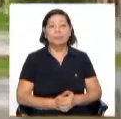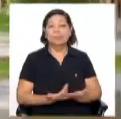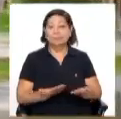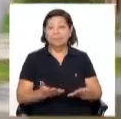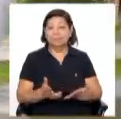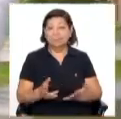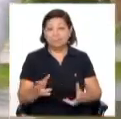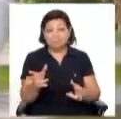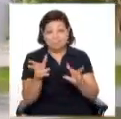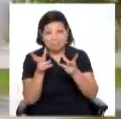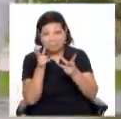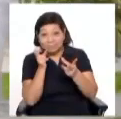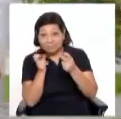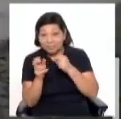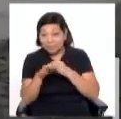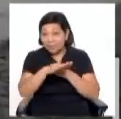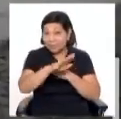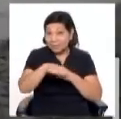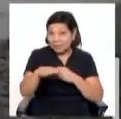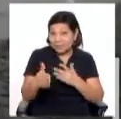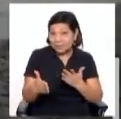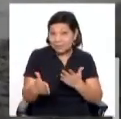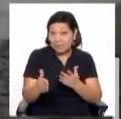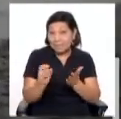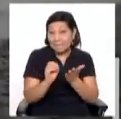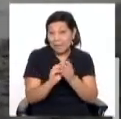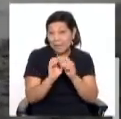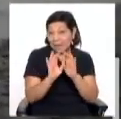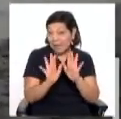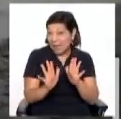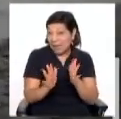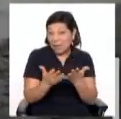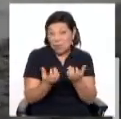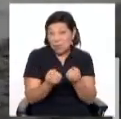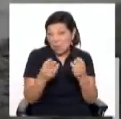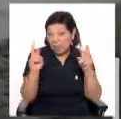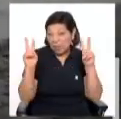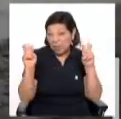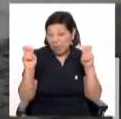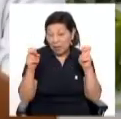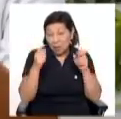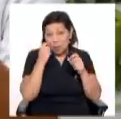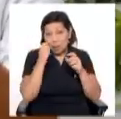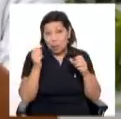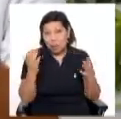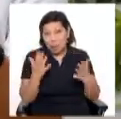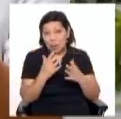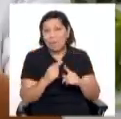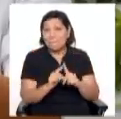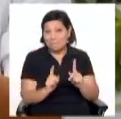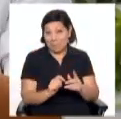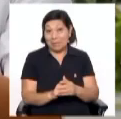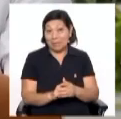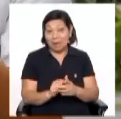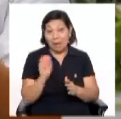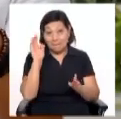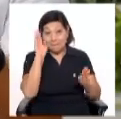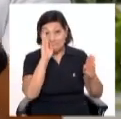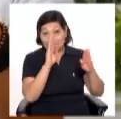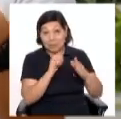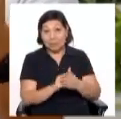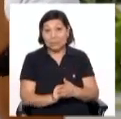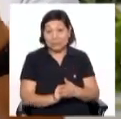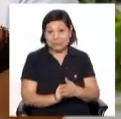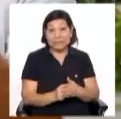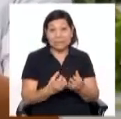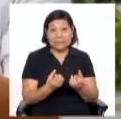Hemos escuchado a adolescentes y a niños, y la claridad que tienen con respecto a tantos temas nos ha sorprendido. Pero también nos ha preocupado el hecho de que